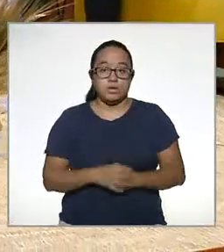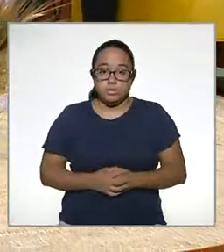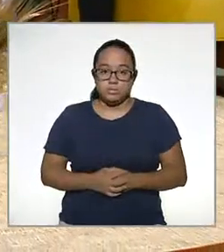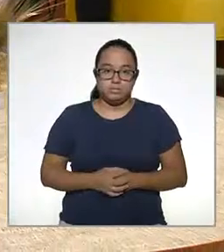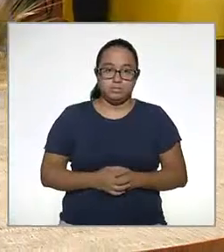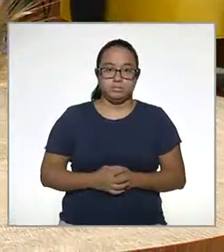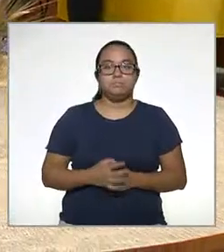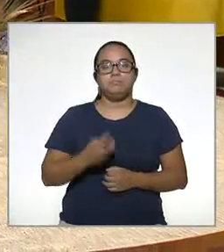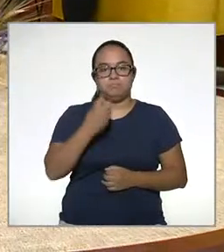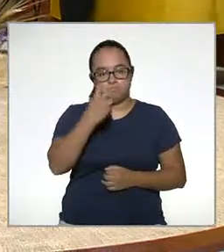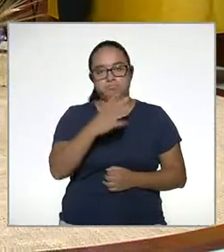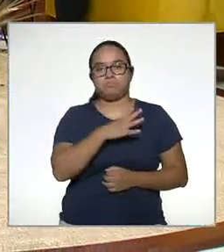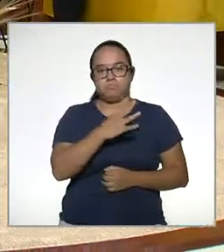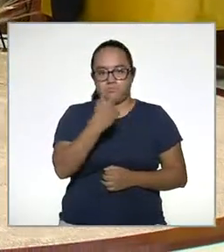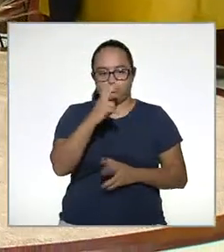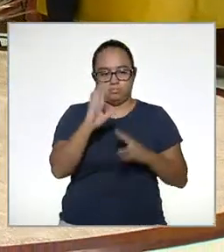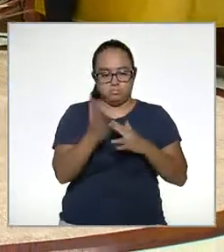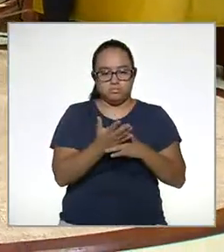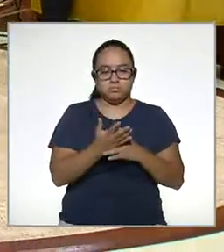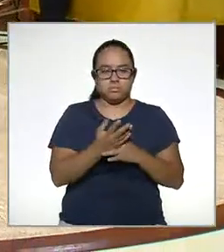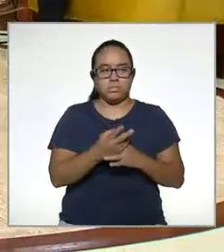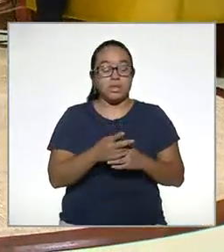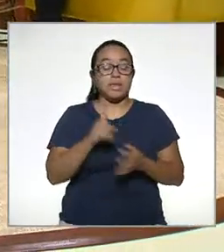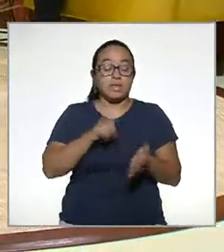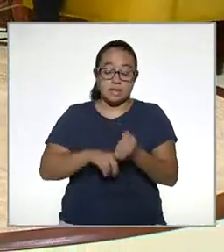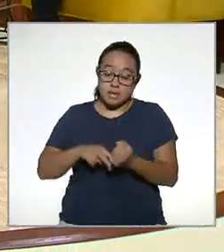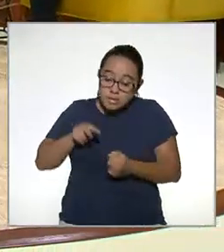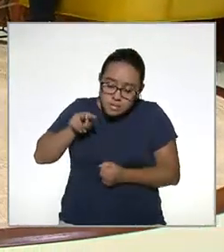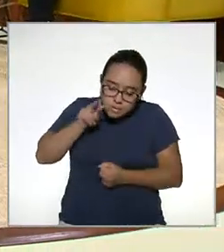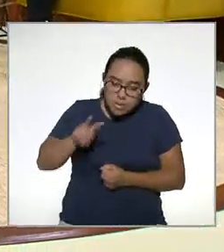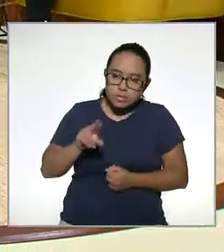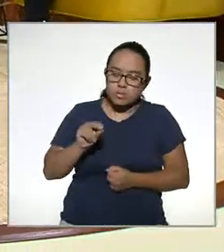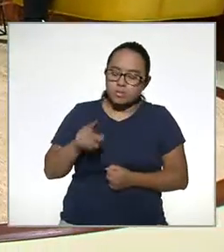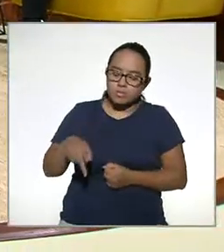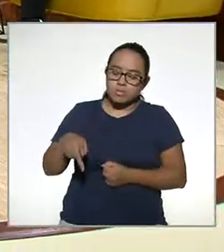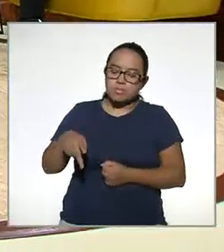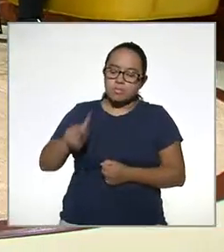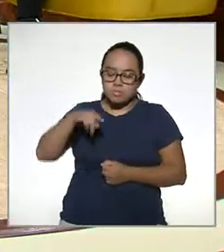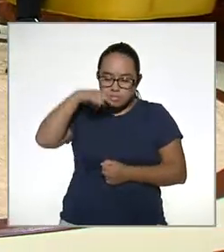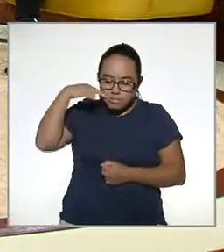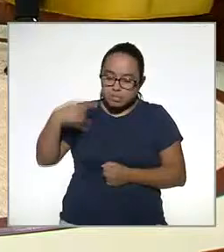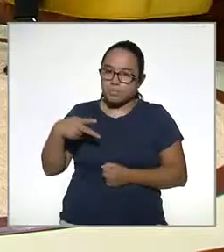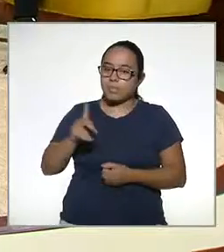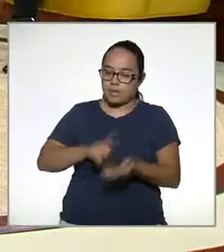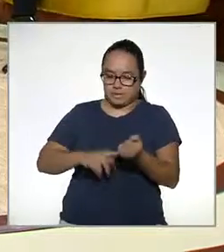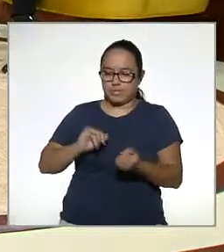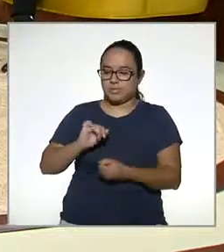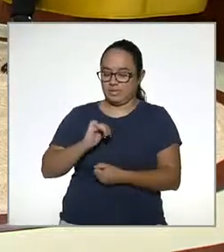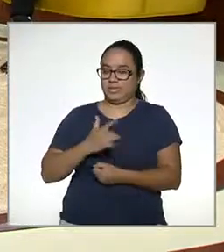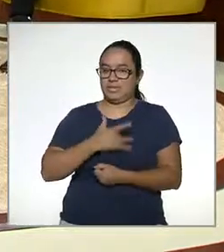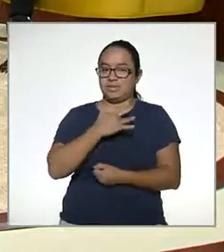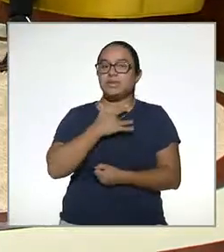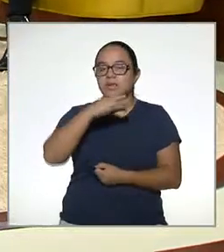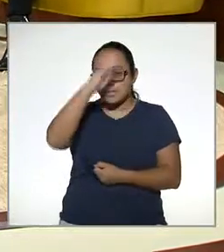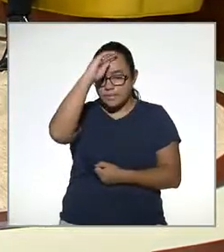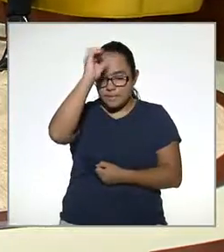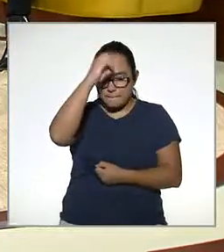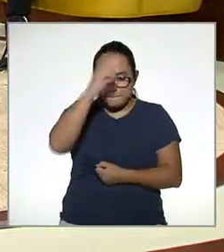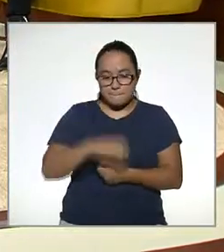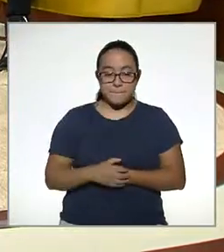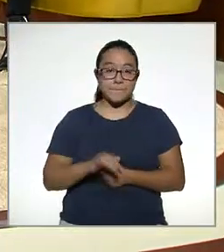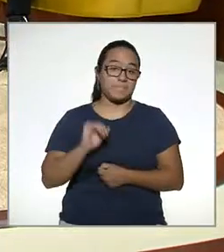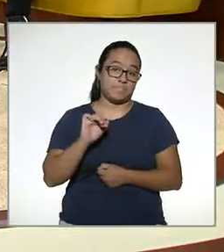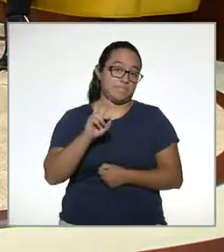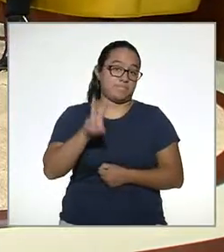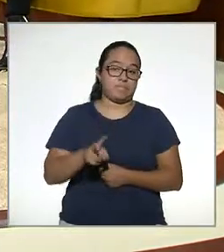está ahí esta otra parte que no se ve, pero que se siente entre padres e hijos. ¿O qué opinas? Sí, claro. Al final también es una